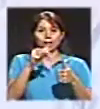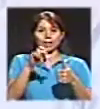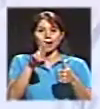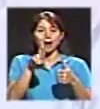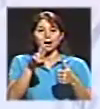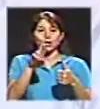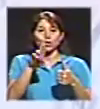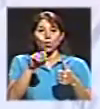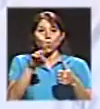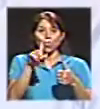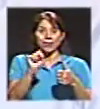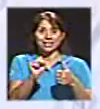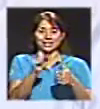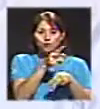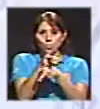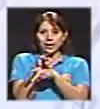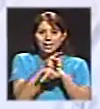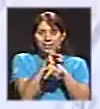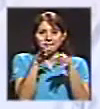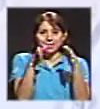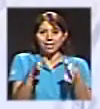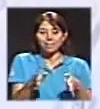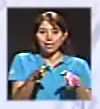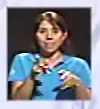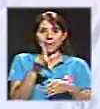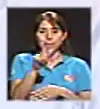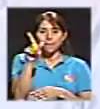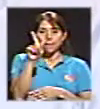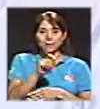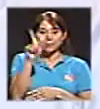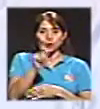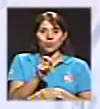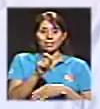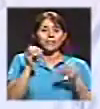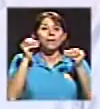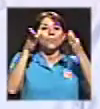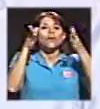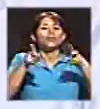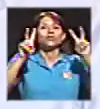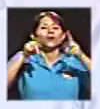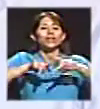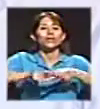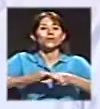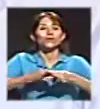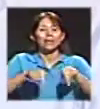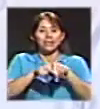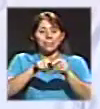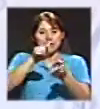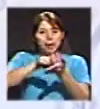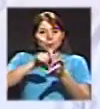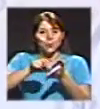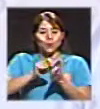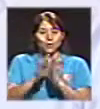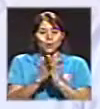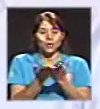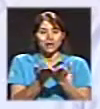de pensiones, profesor de introducción y autor de un libro de texto